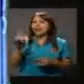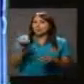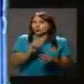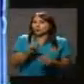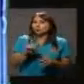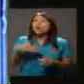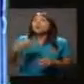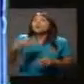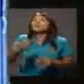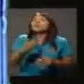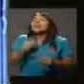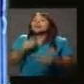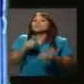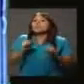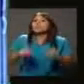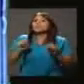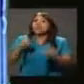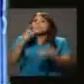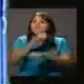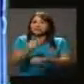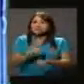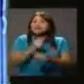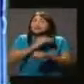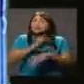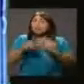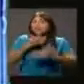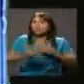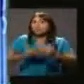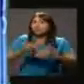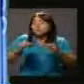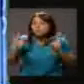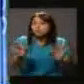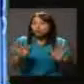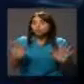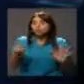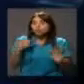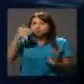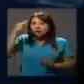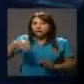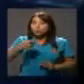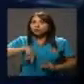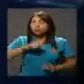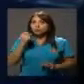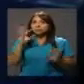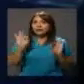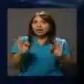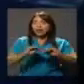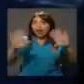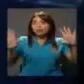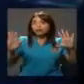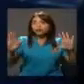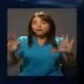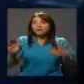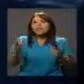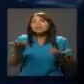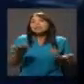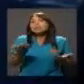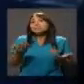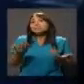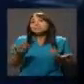el procedimiento todo el procedimiento que llevaría a eso o sea yo creo que estamos claros y si no yo a contrario censo